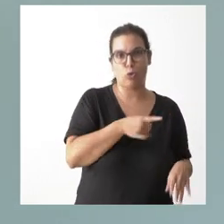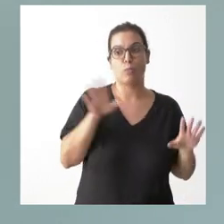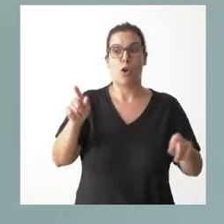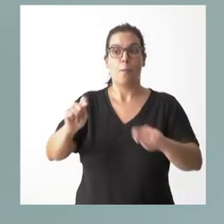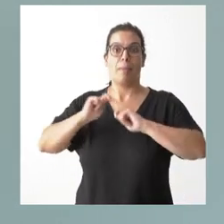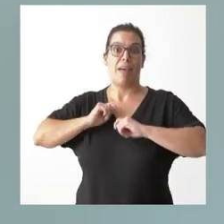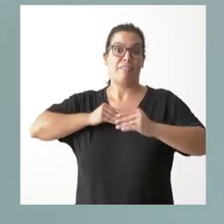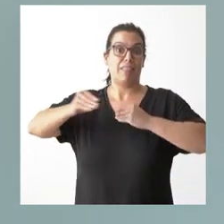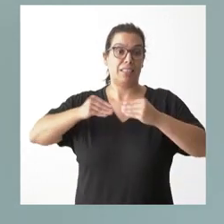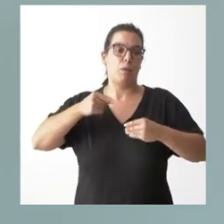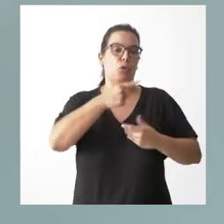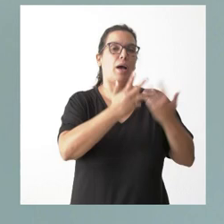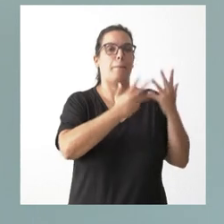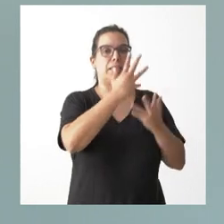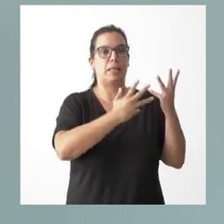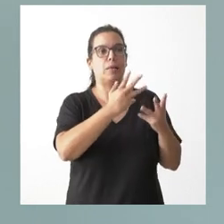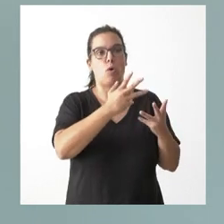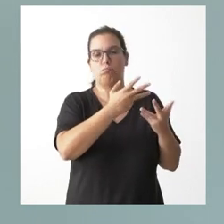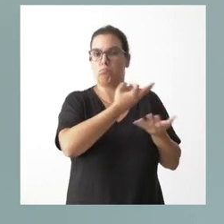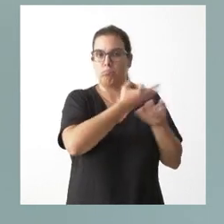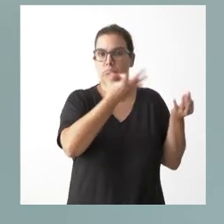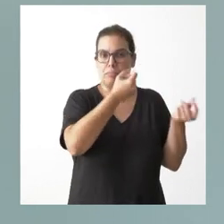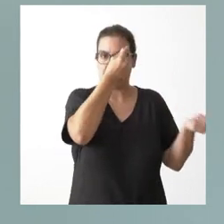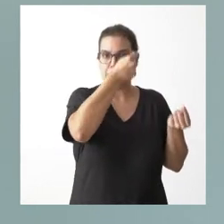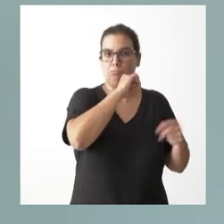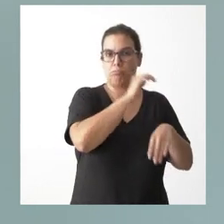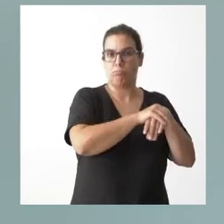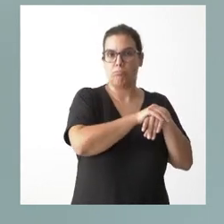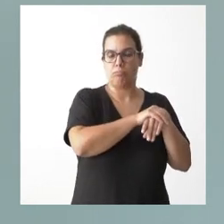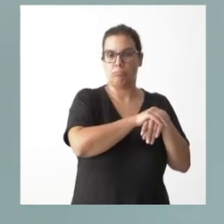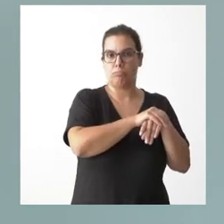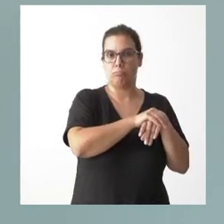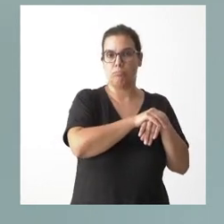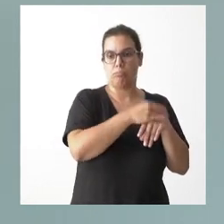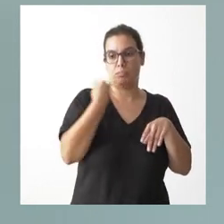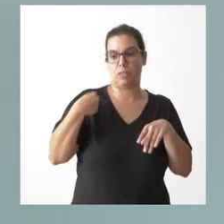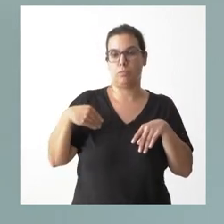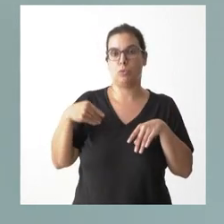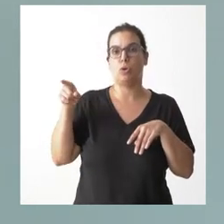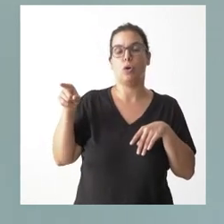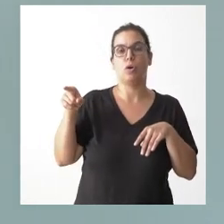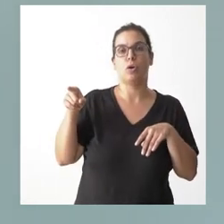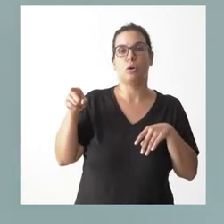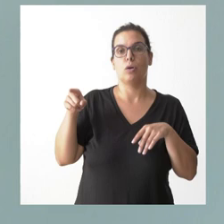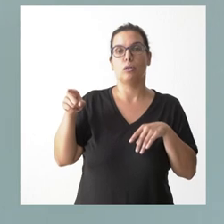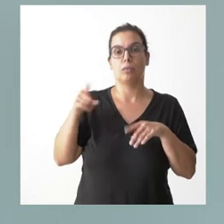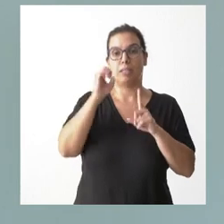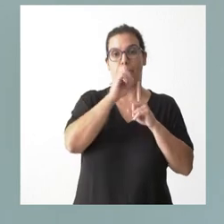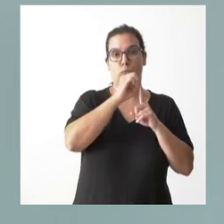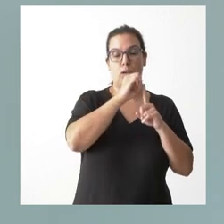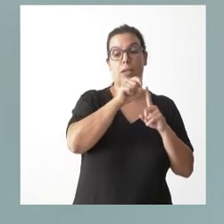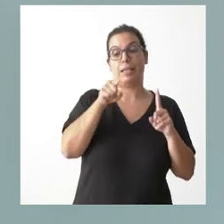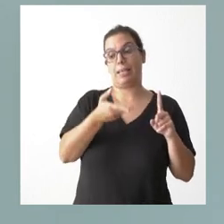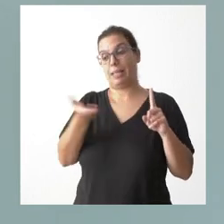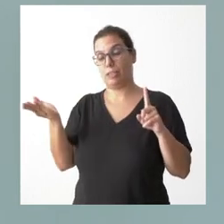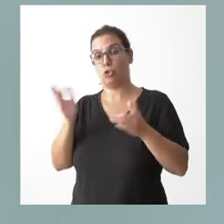carácter administrativo, con la normativa que establecida por el Gobierno en términos de temperatura, y en los